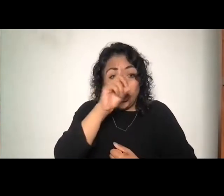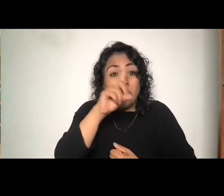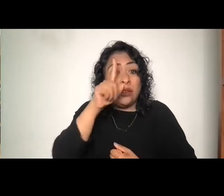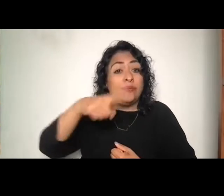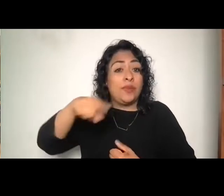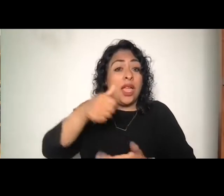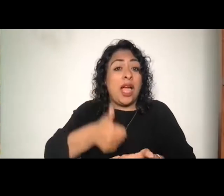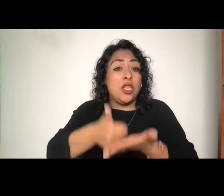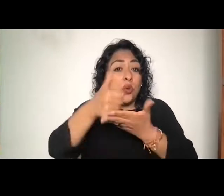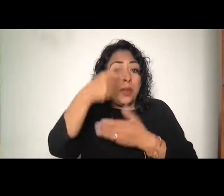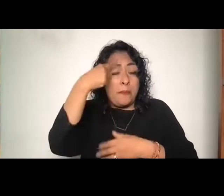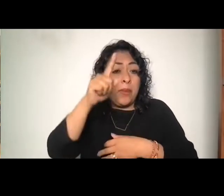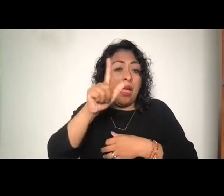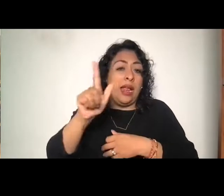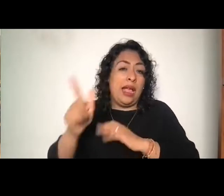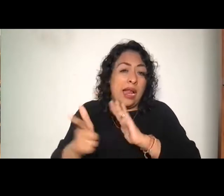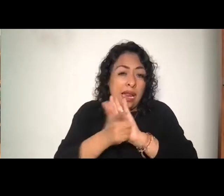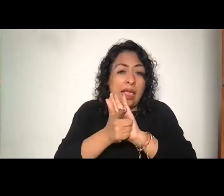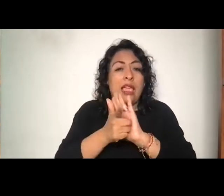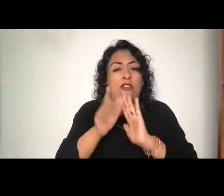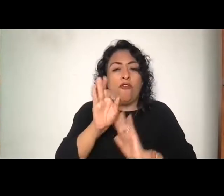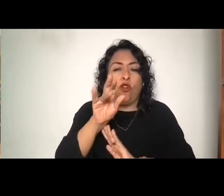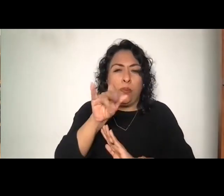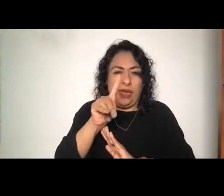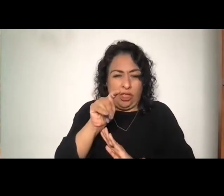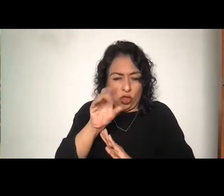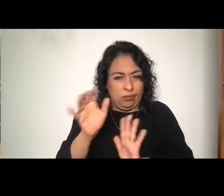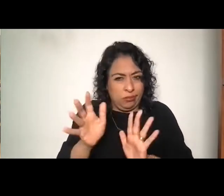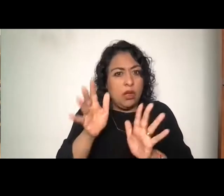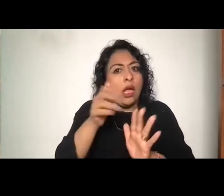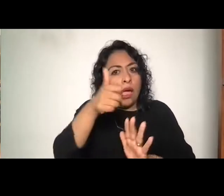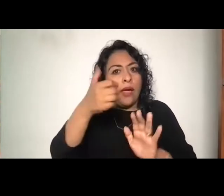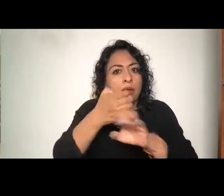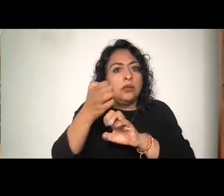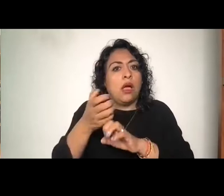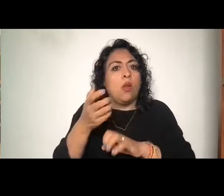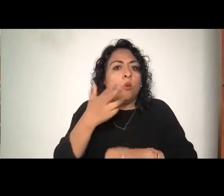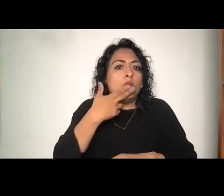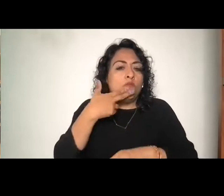ayudar a que la ley de fomento en cada entidad se implemente, ¿no?